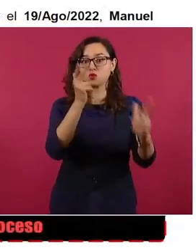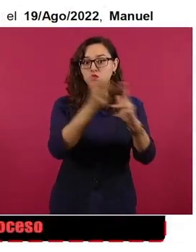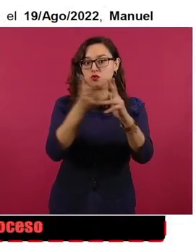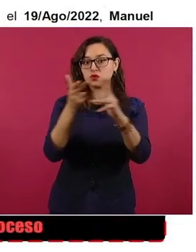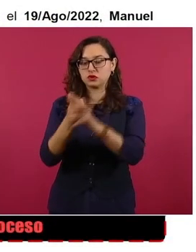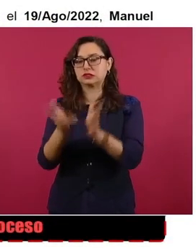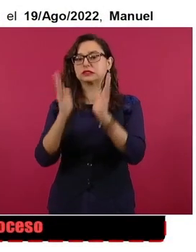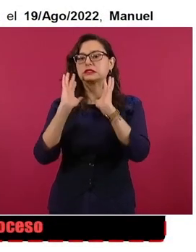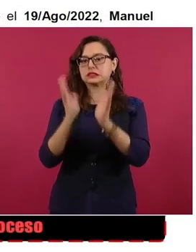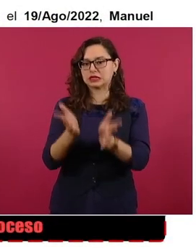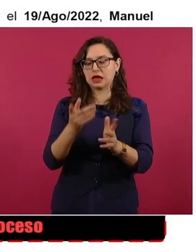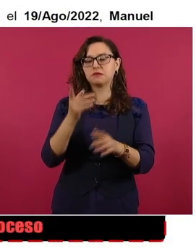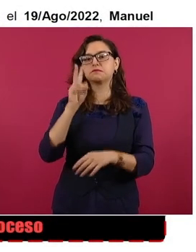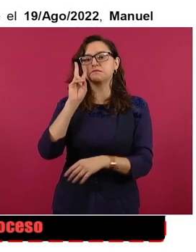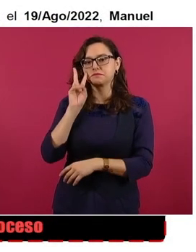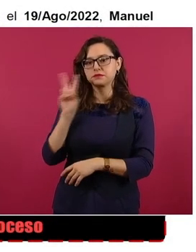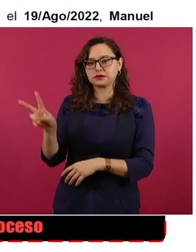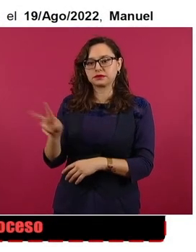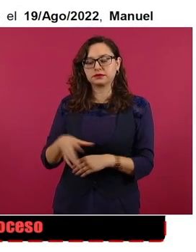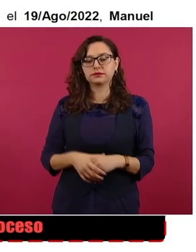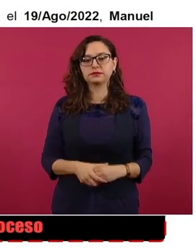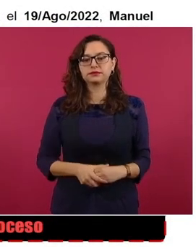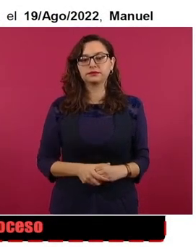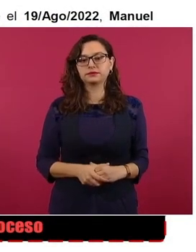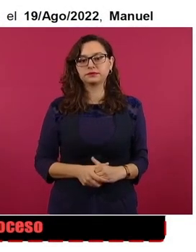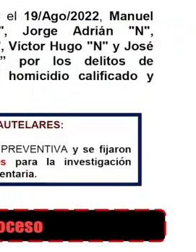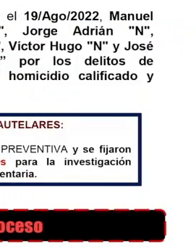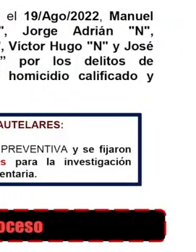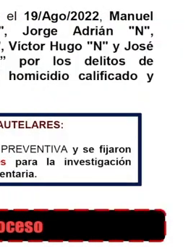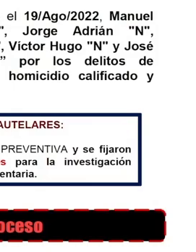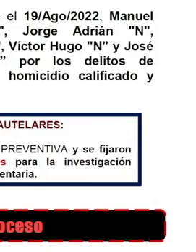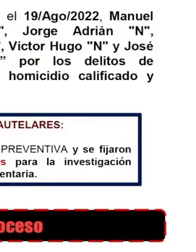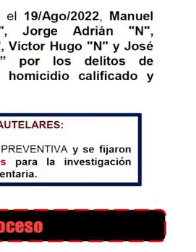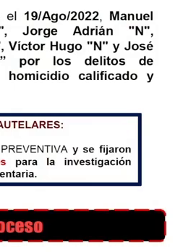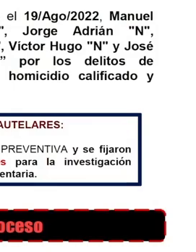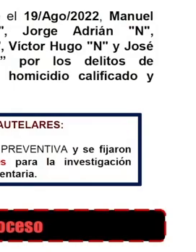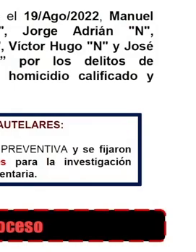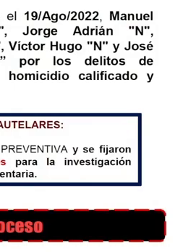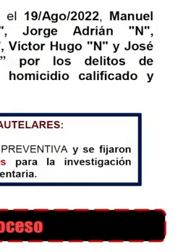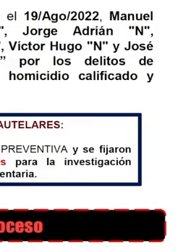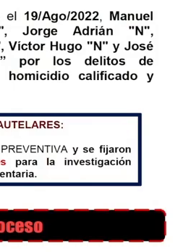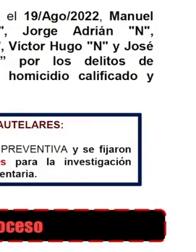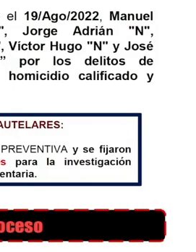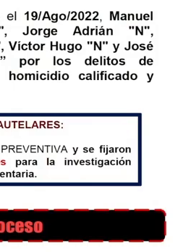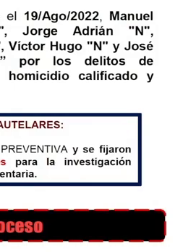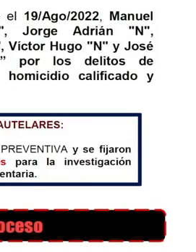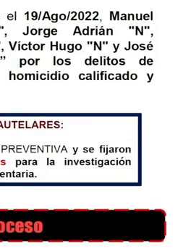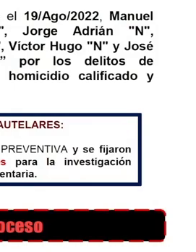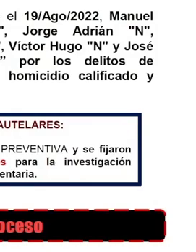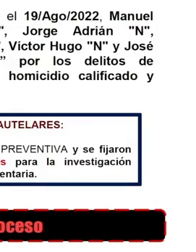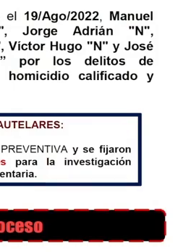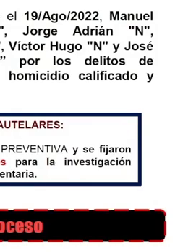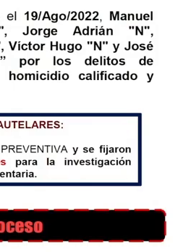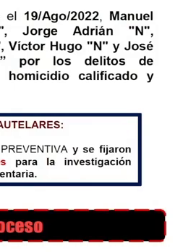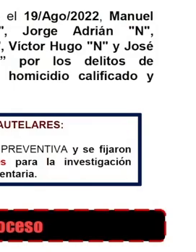penal, cinco personas de Jalisco vinculados al cártel Jalisco Nueva Generación,